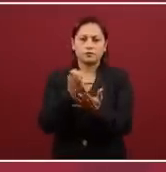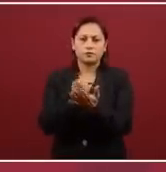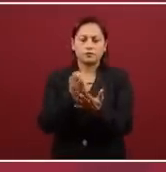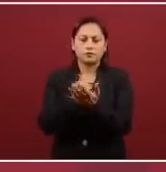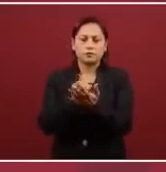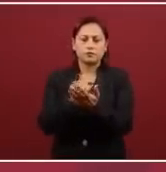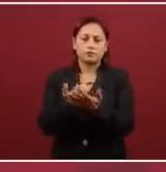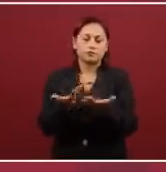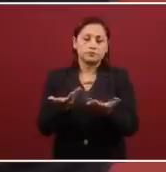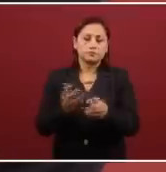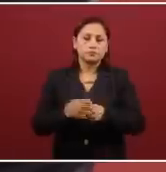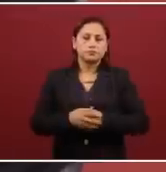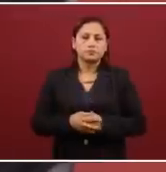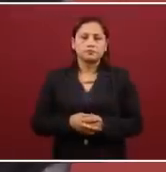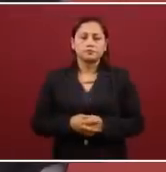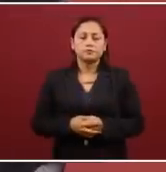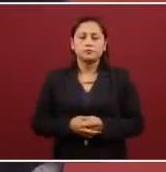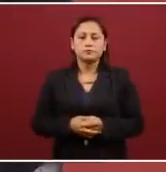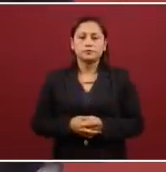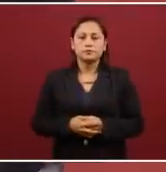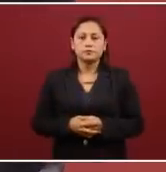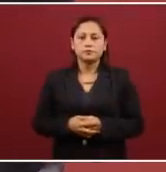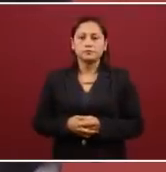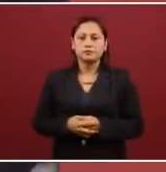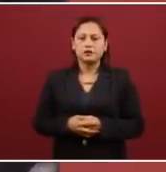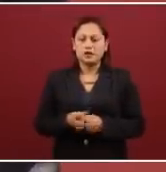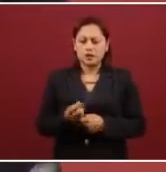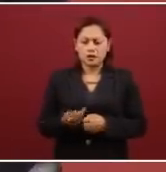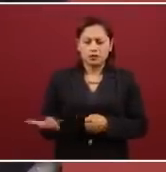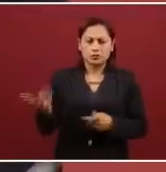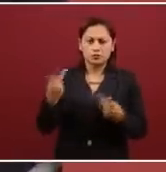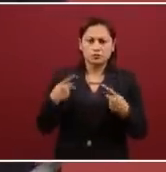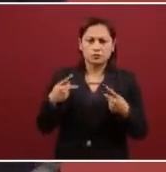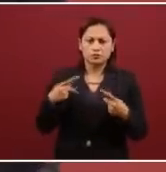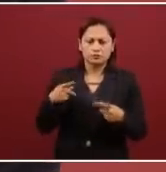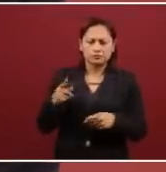Hay unos que están muy molestos,